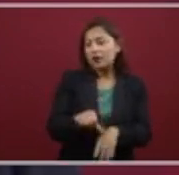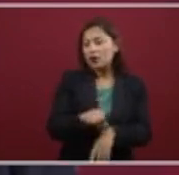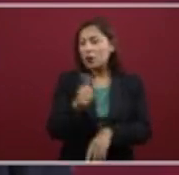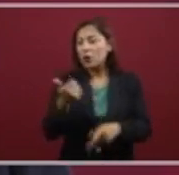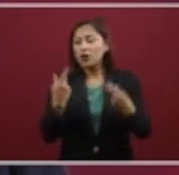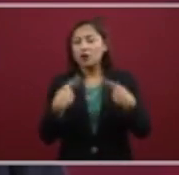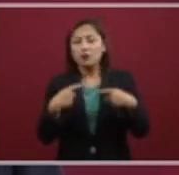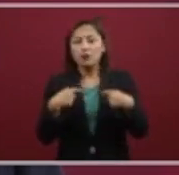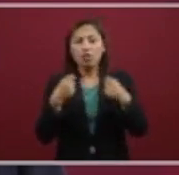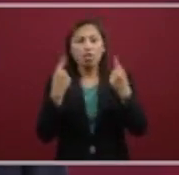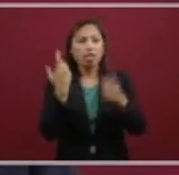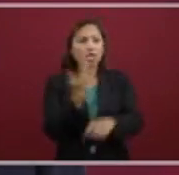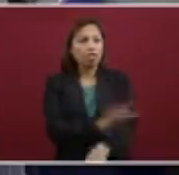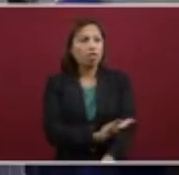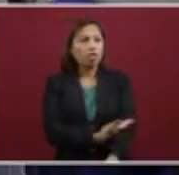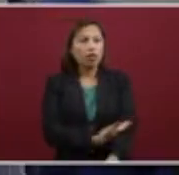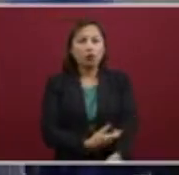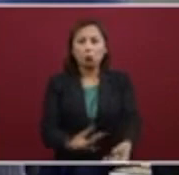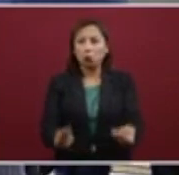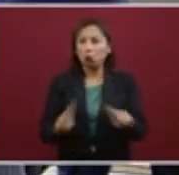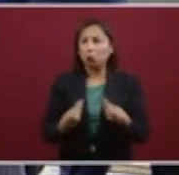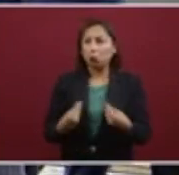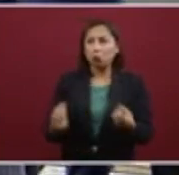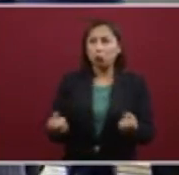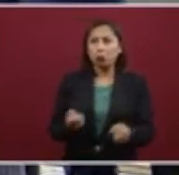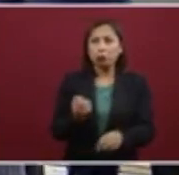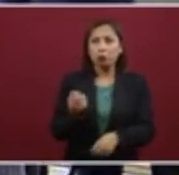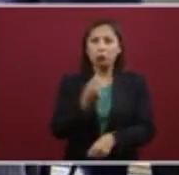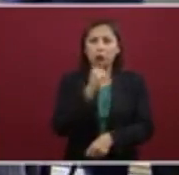no alcanza ni un pedacito.